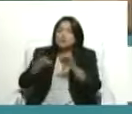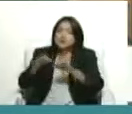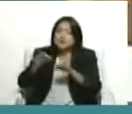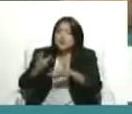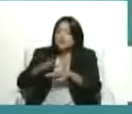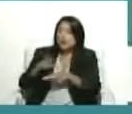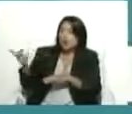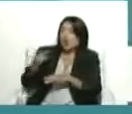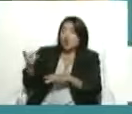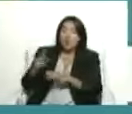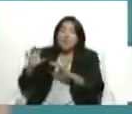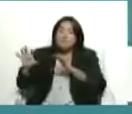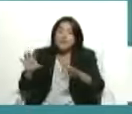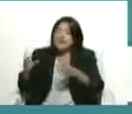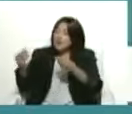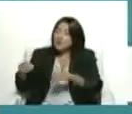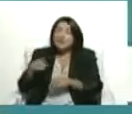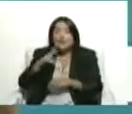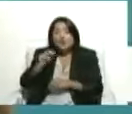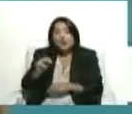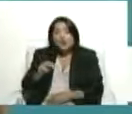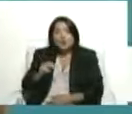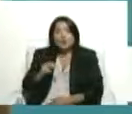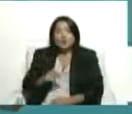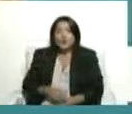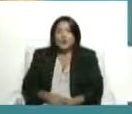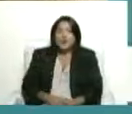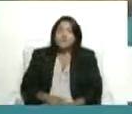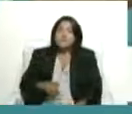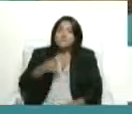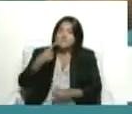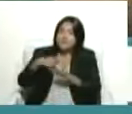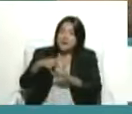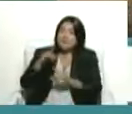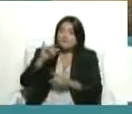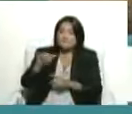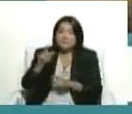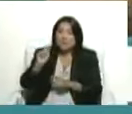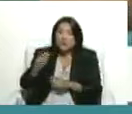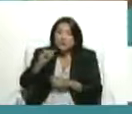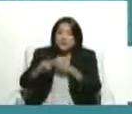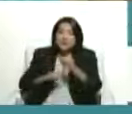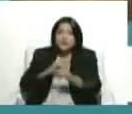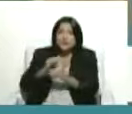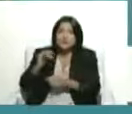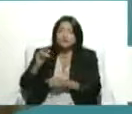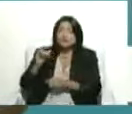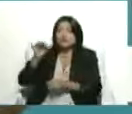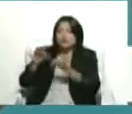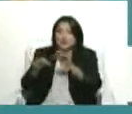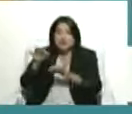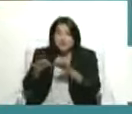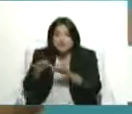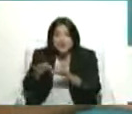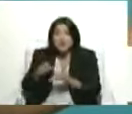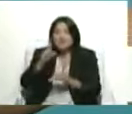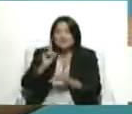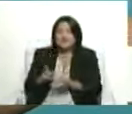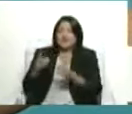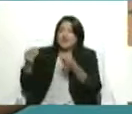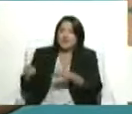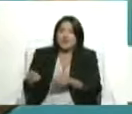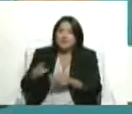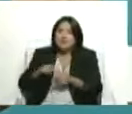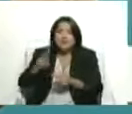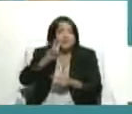de acuerdo, pero además los mismos estatutos de la Corte exigen que cualquier caso que se ventila ante la Corte, ambas partes tienen que estar de acuerdo y Venezuela